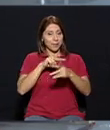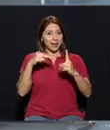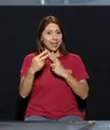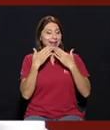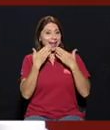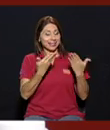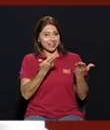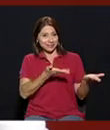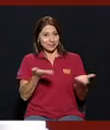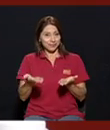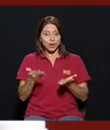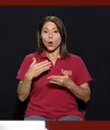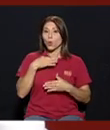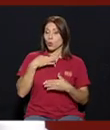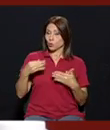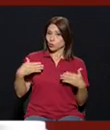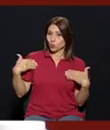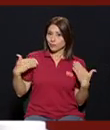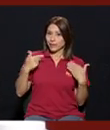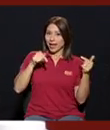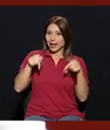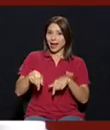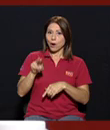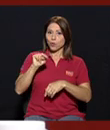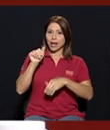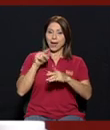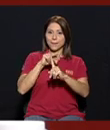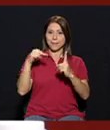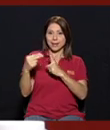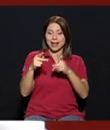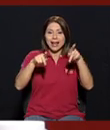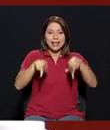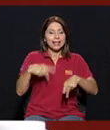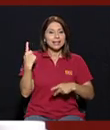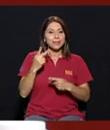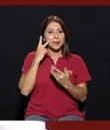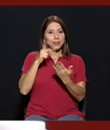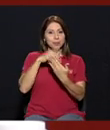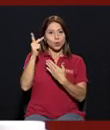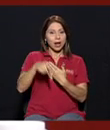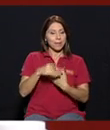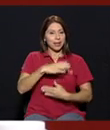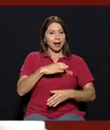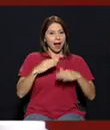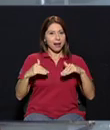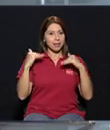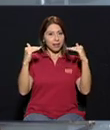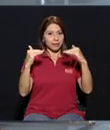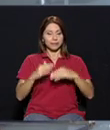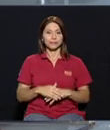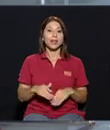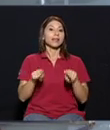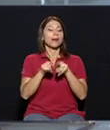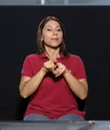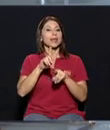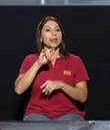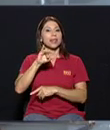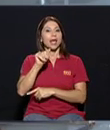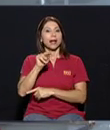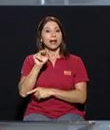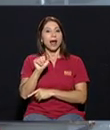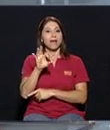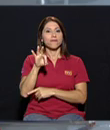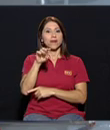Carlos. Un gusto estar en Una Mirada con la gente que siempre ve este programa de tanta calidad. Además nos acompaña Diana